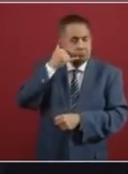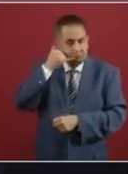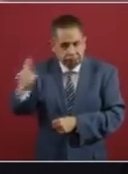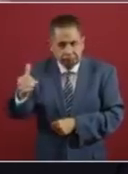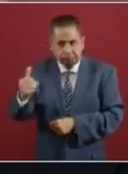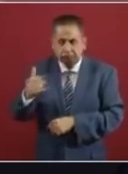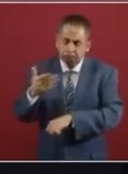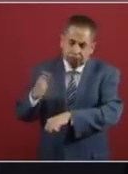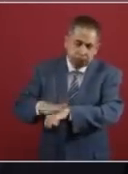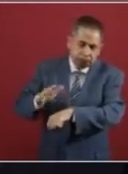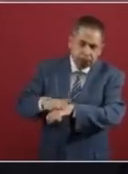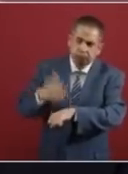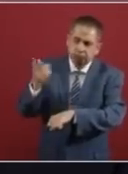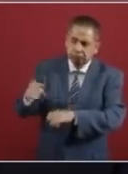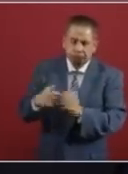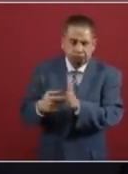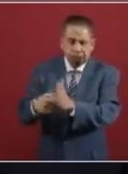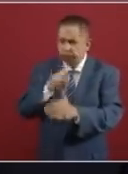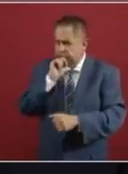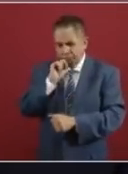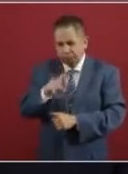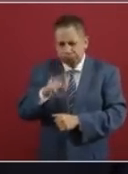le instruí sobre lo mismo,